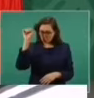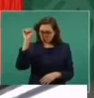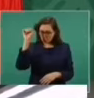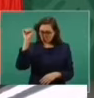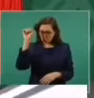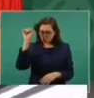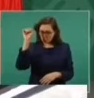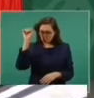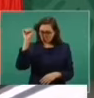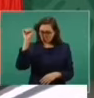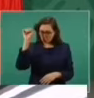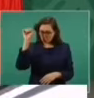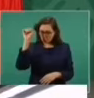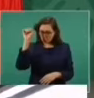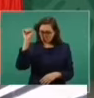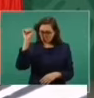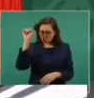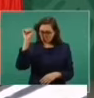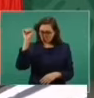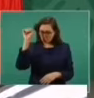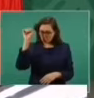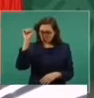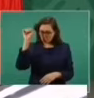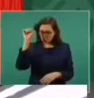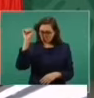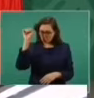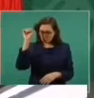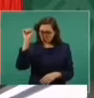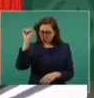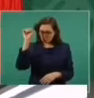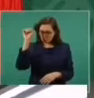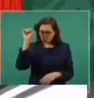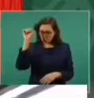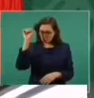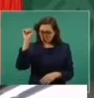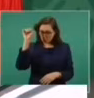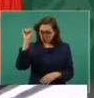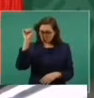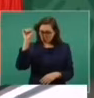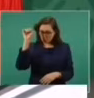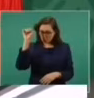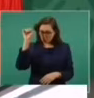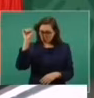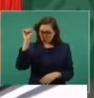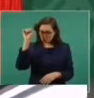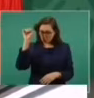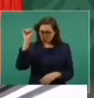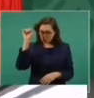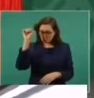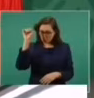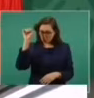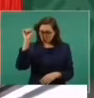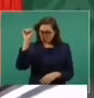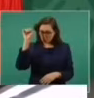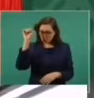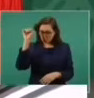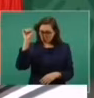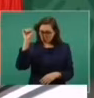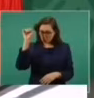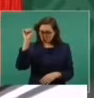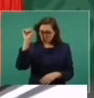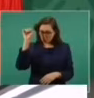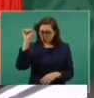Efectivamente, y está constatado también en videos, que que el tema no se ha resuelto. Pero miren, compañeros, o